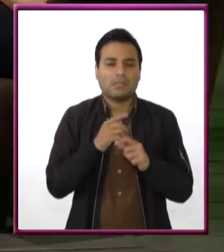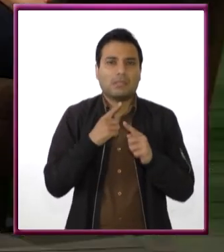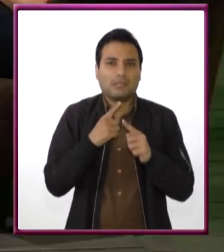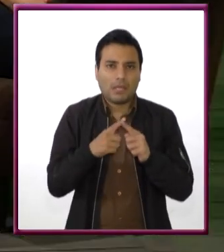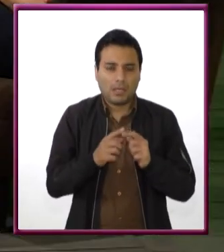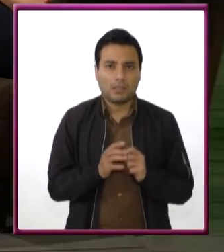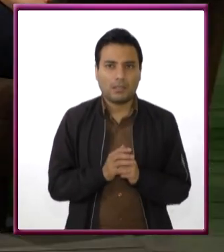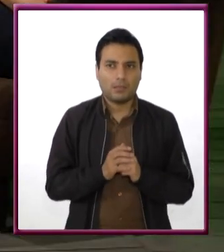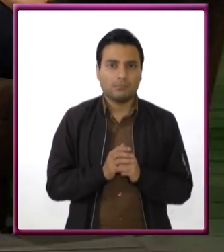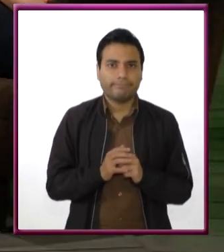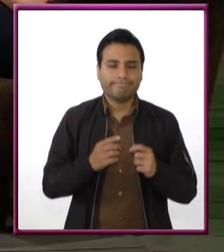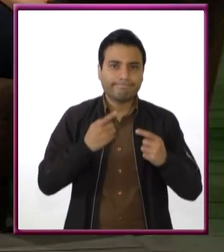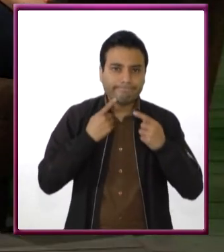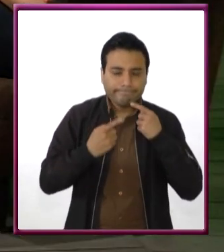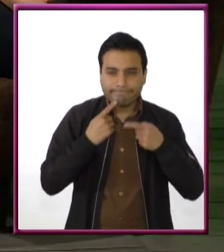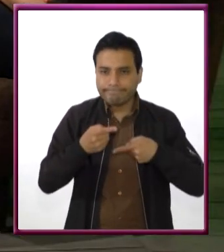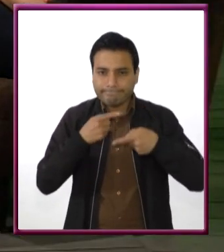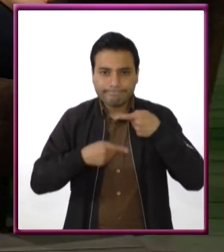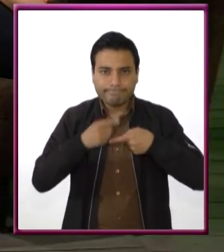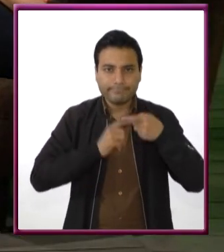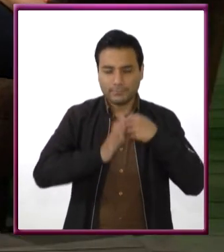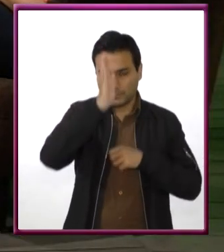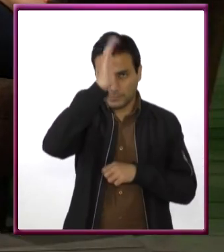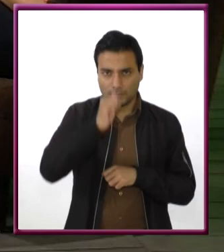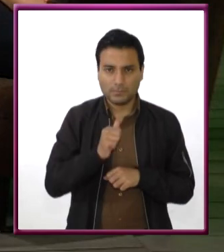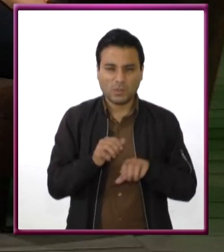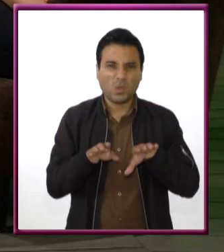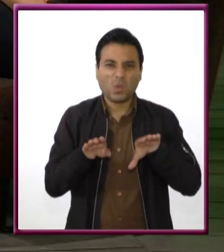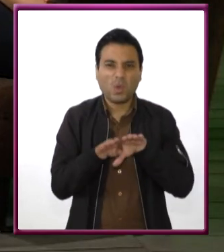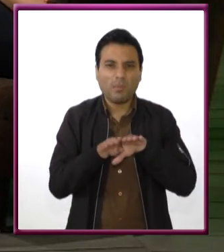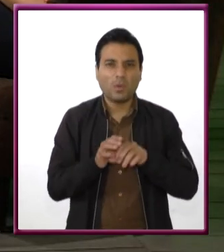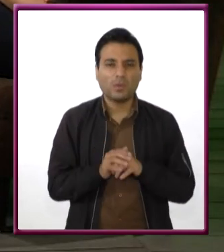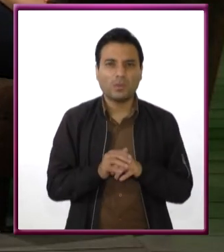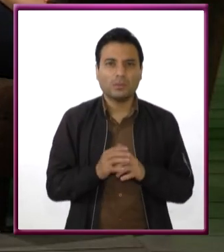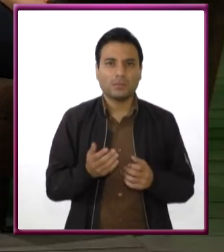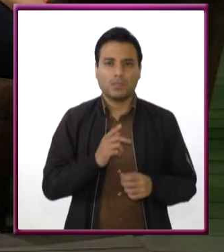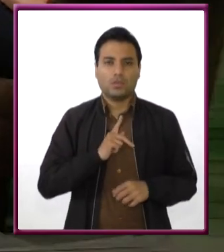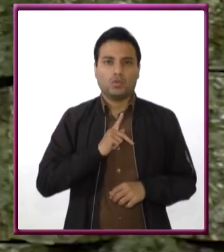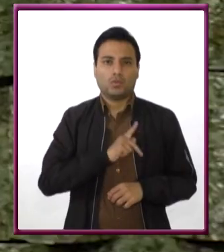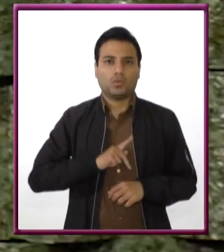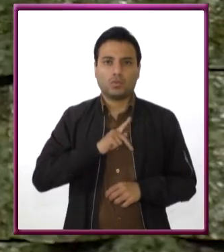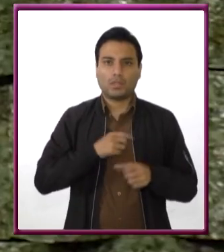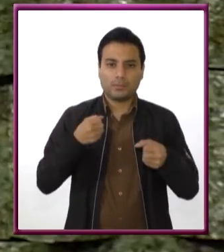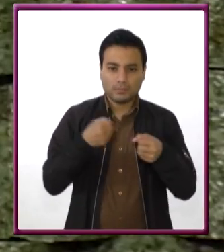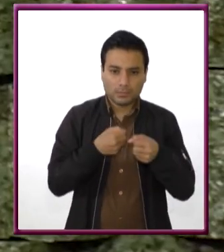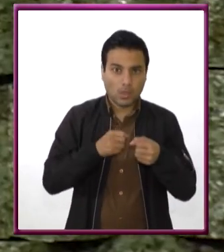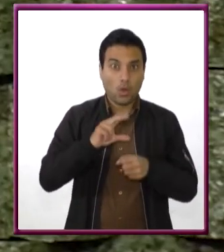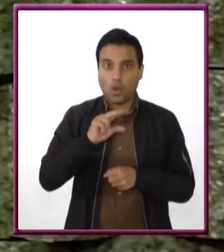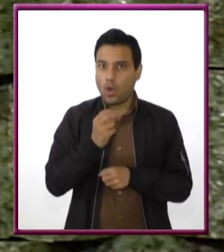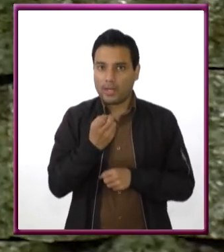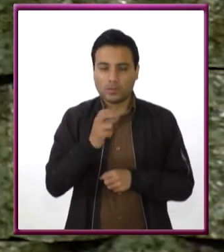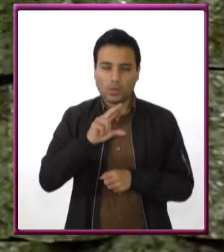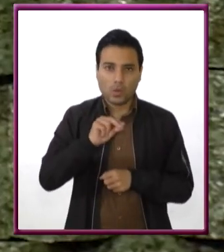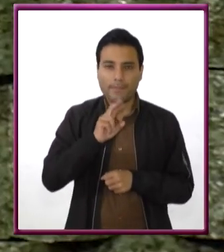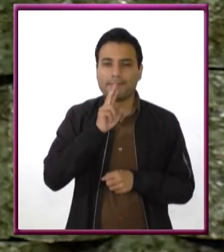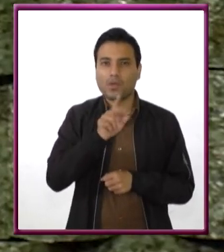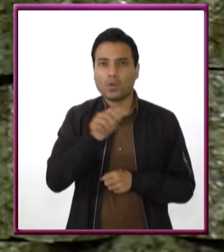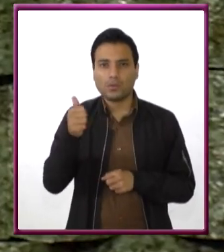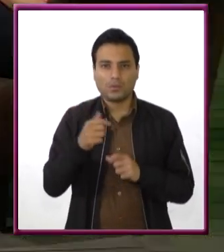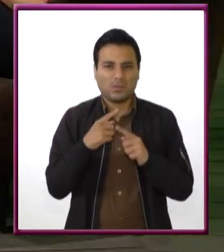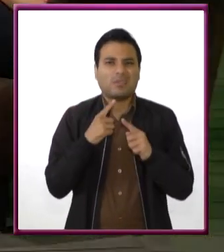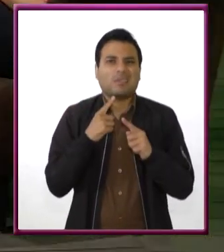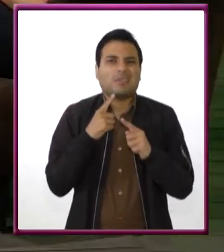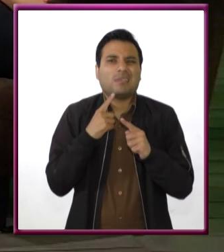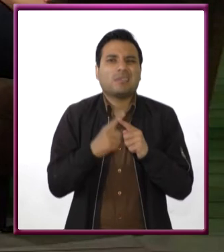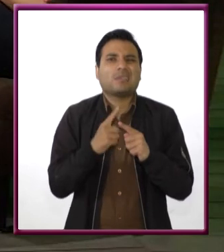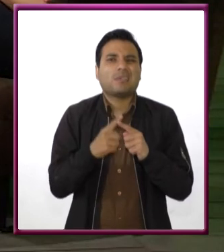consensos de qué sustancia pues no conviene su uso porque a lo mejor sus beneficios no son pues